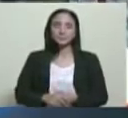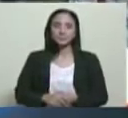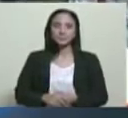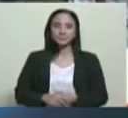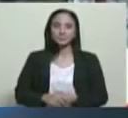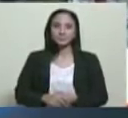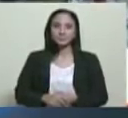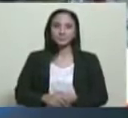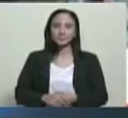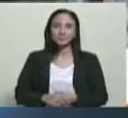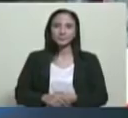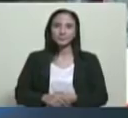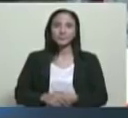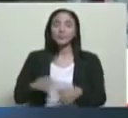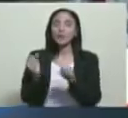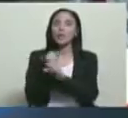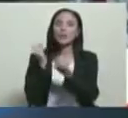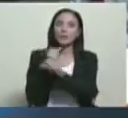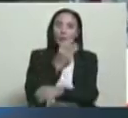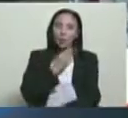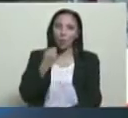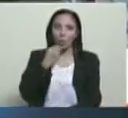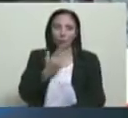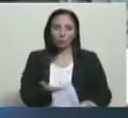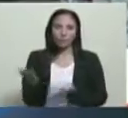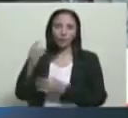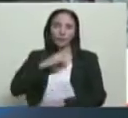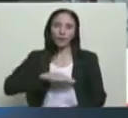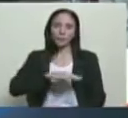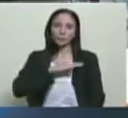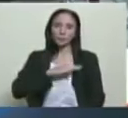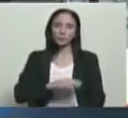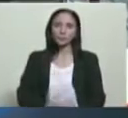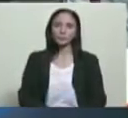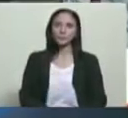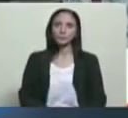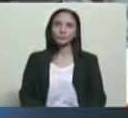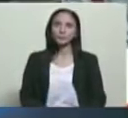noticias de la misión Chamba Juvenil Guárico. Adelante, Guárico.